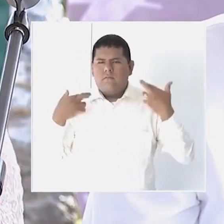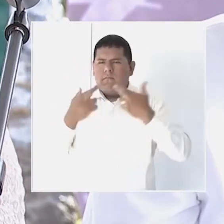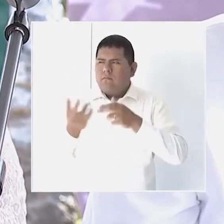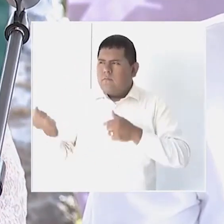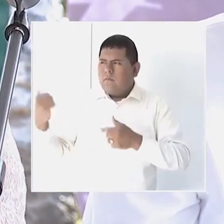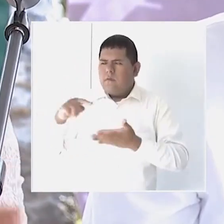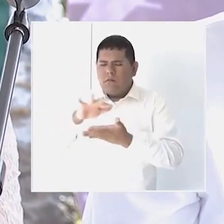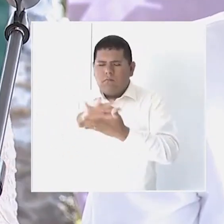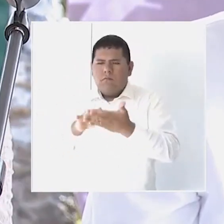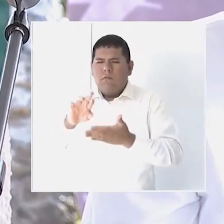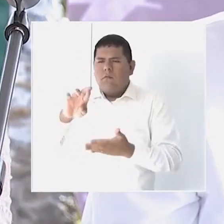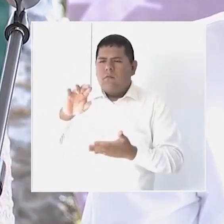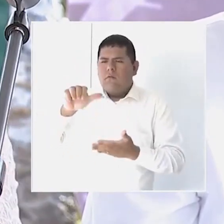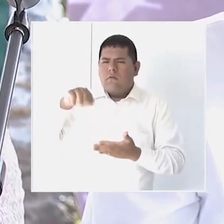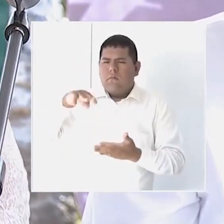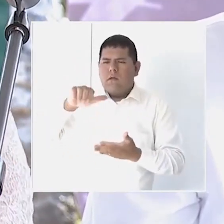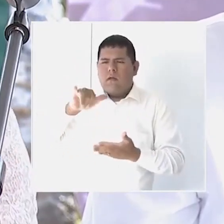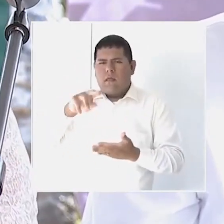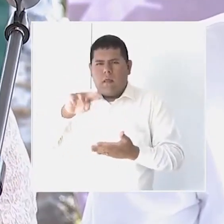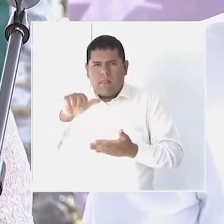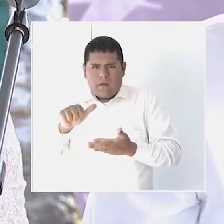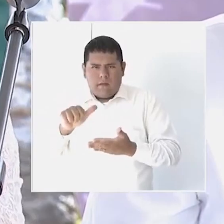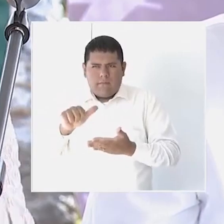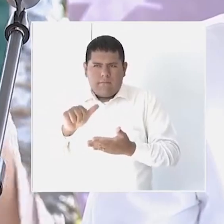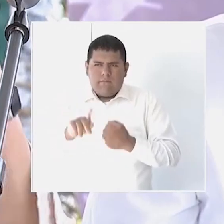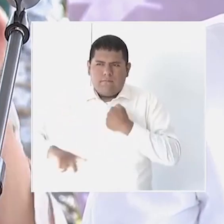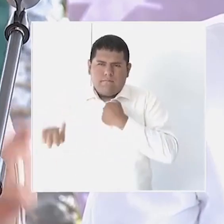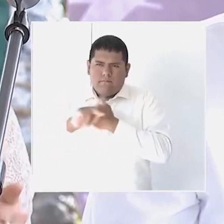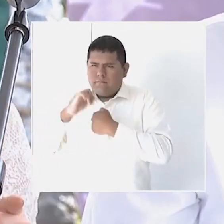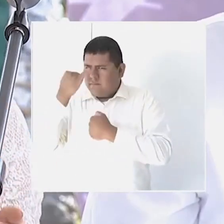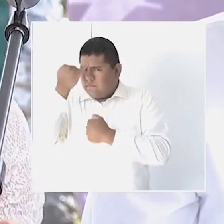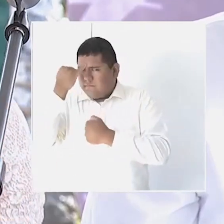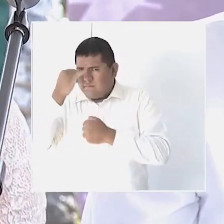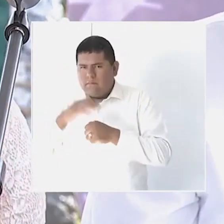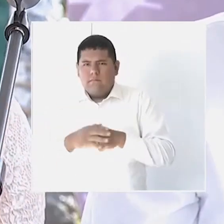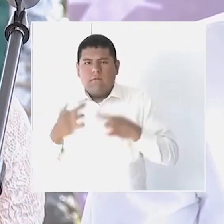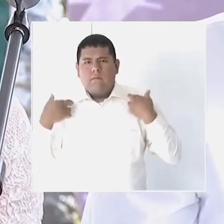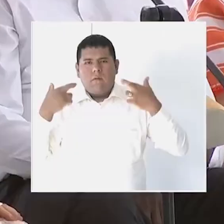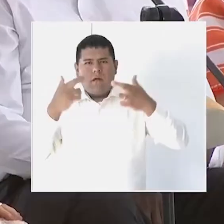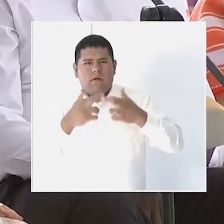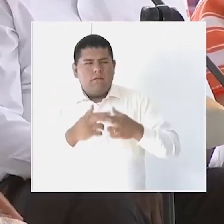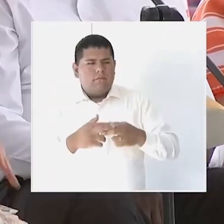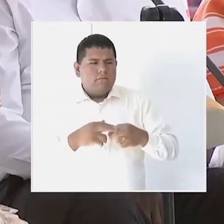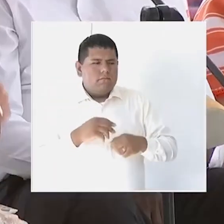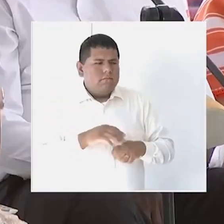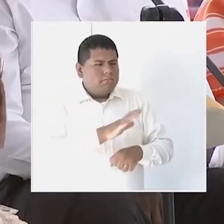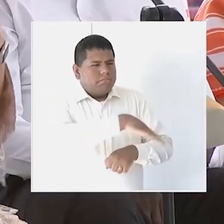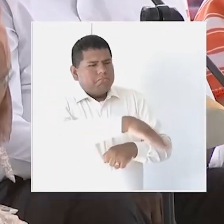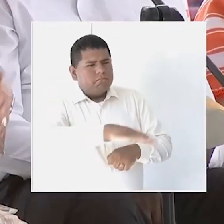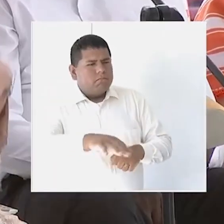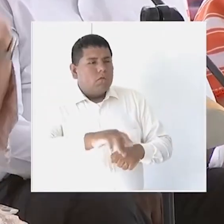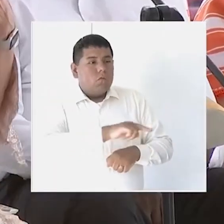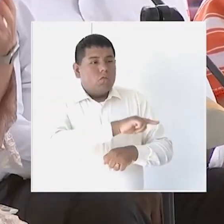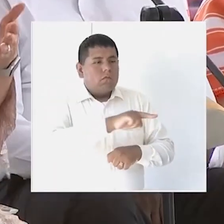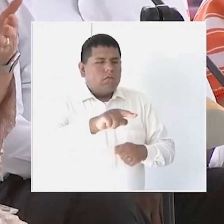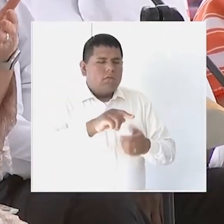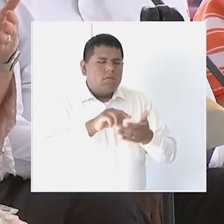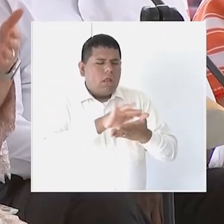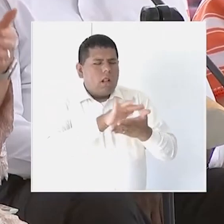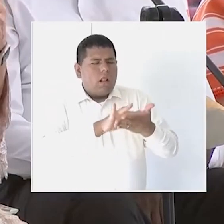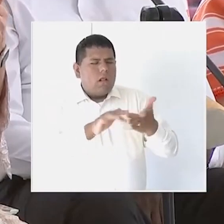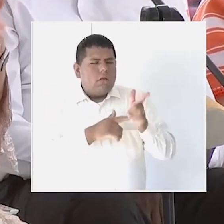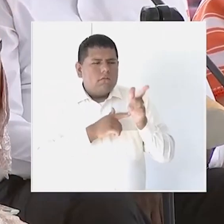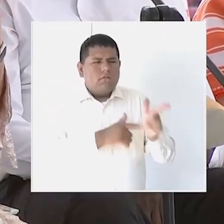el Ramayana, o fragmentos, y nos decía una cosa que yo les quiero recomendar: no continúen la